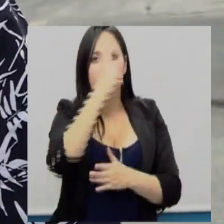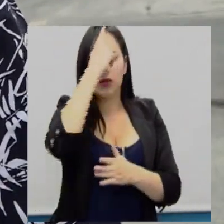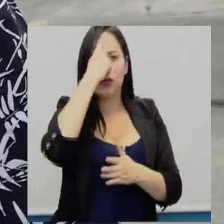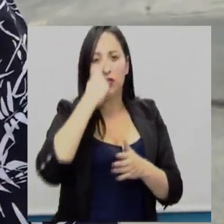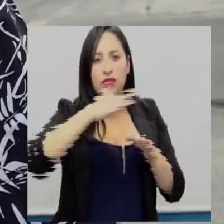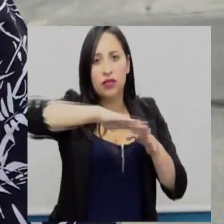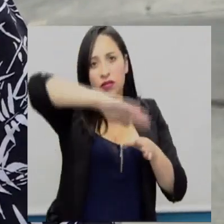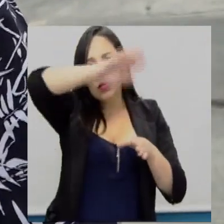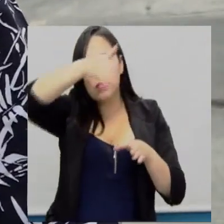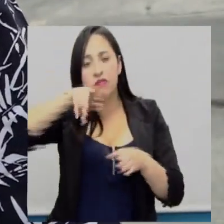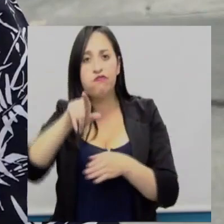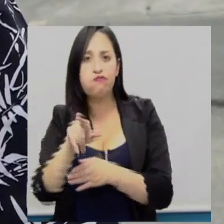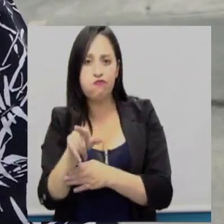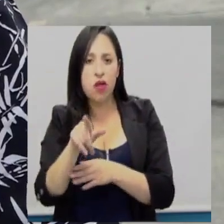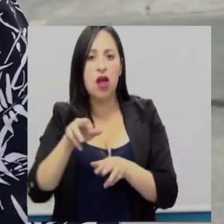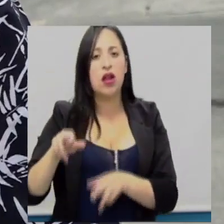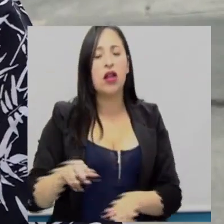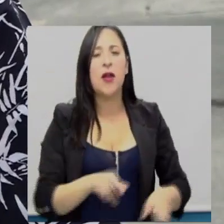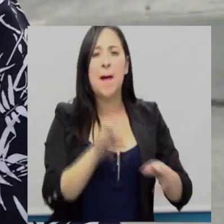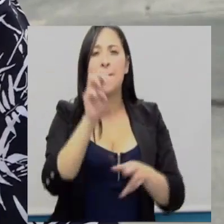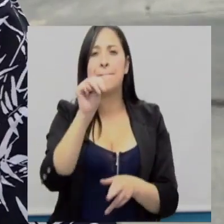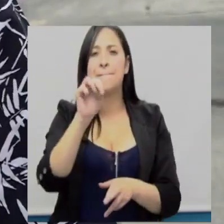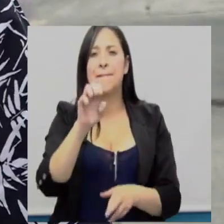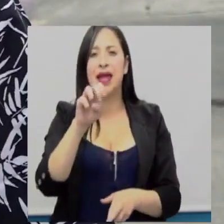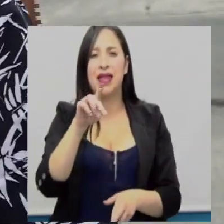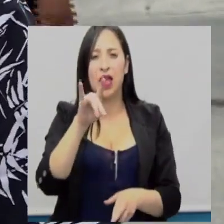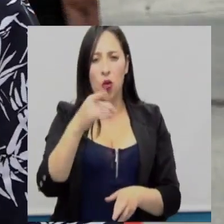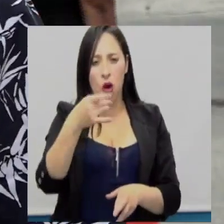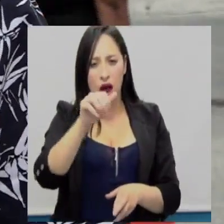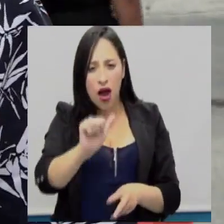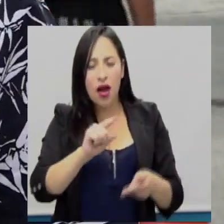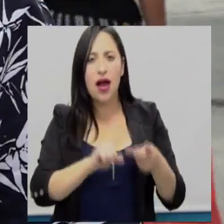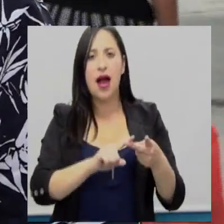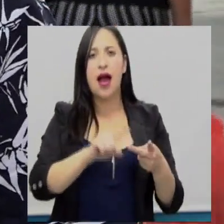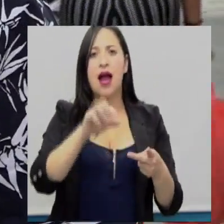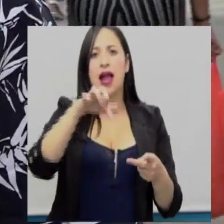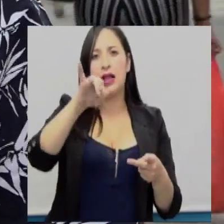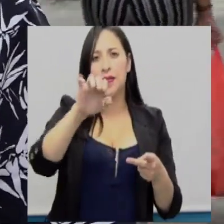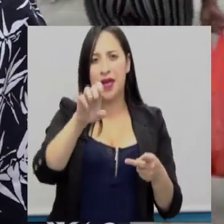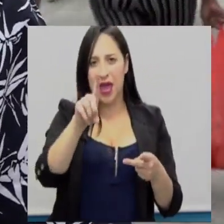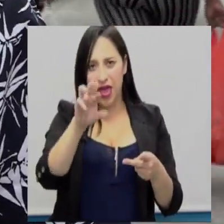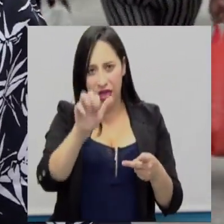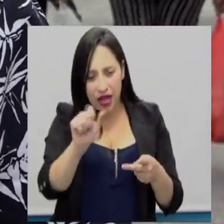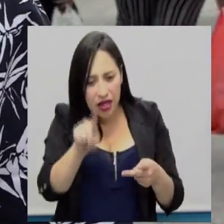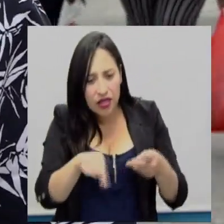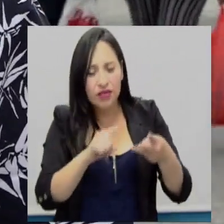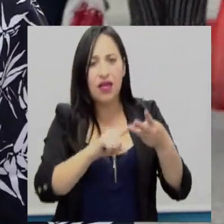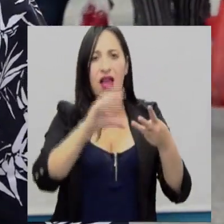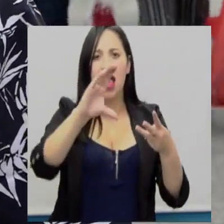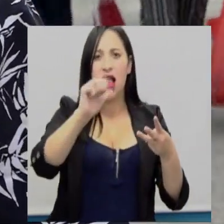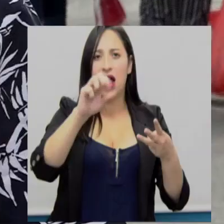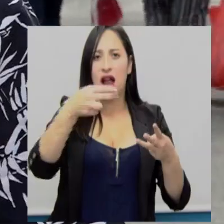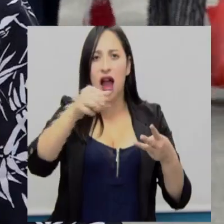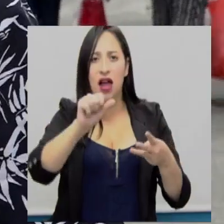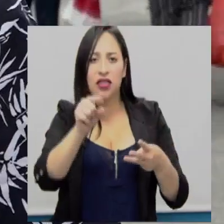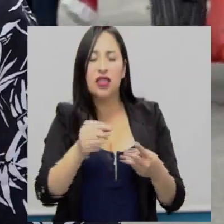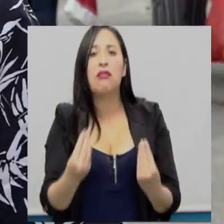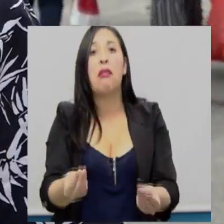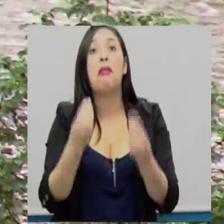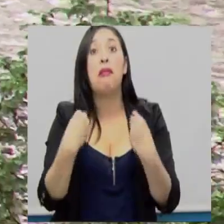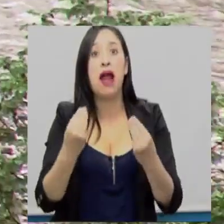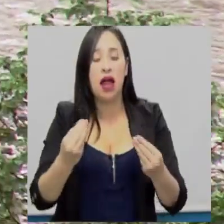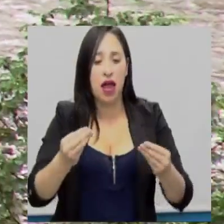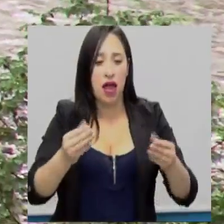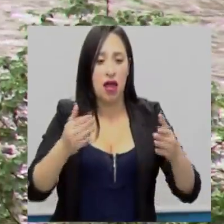Sierra Nevada, que son el Mendiguaca, el Gairaca, el Piedras, el Cañas, para hacer unos